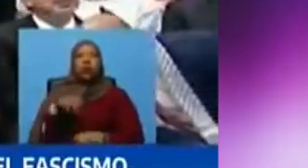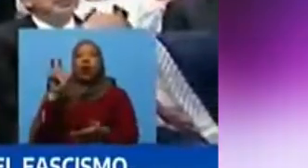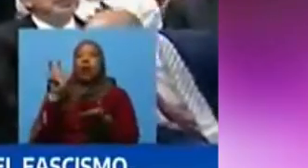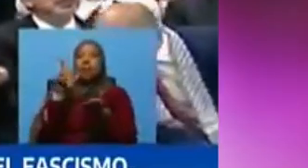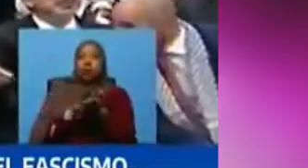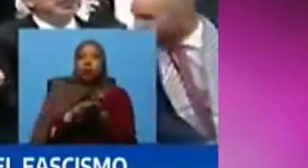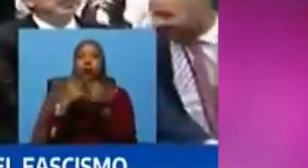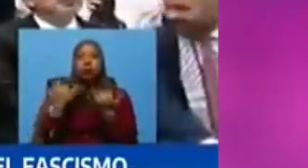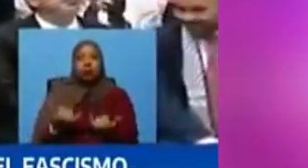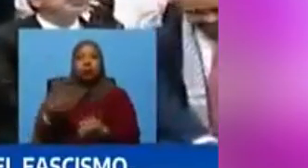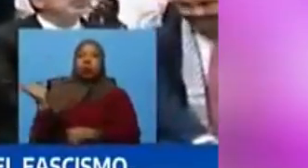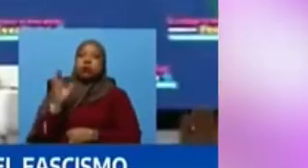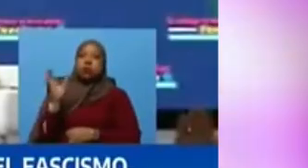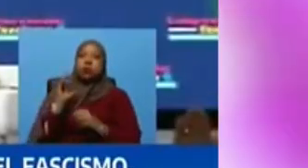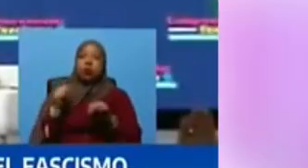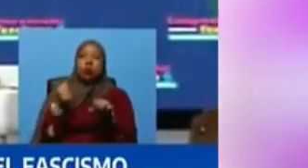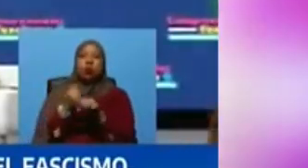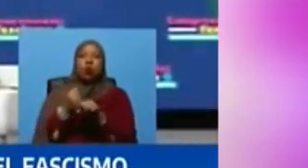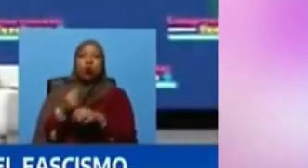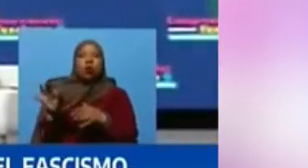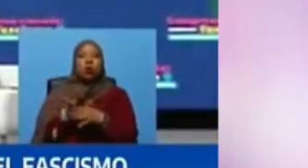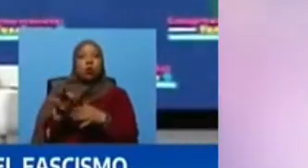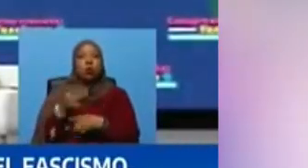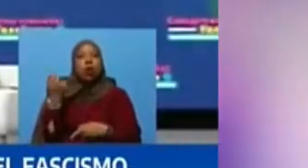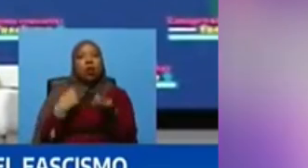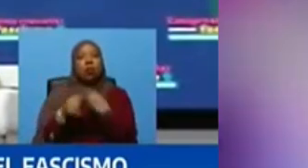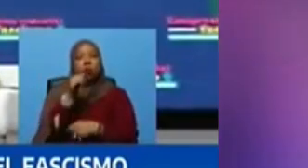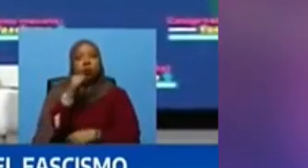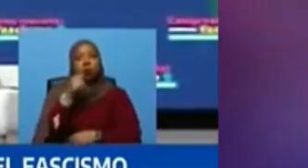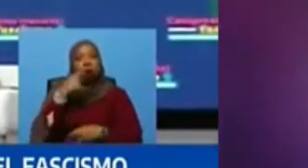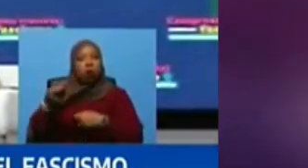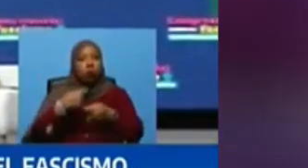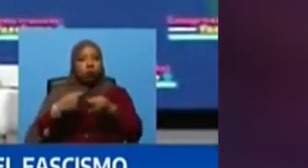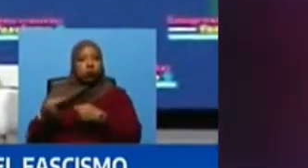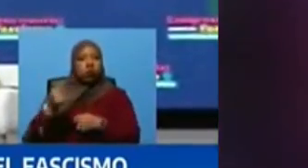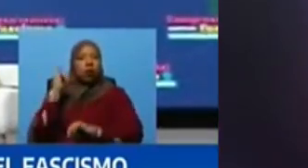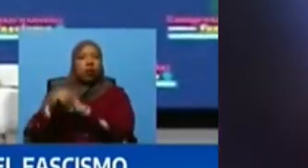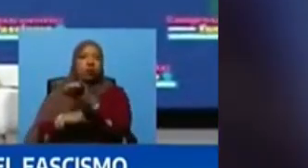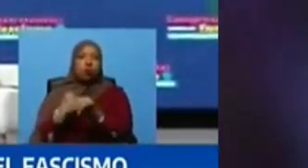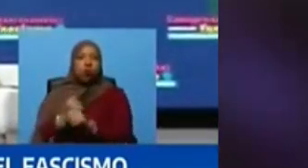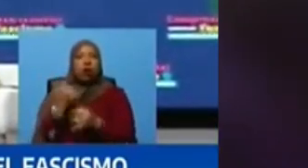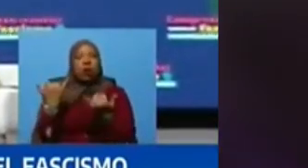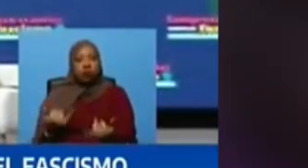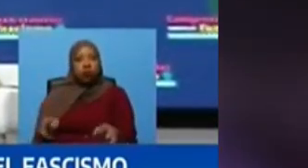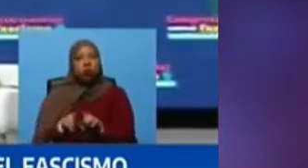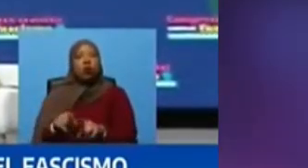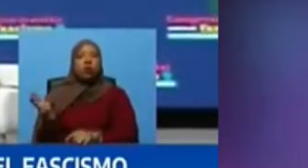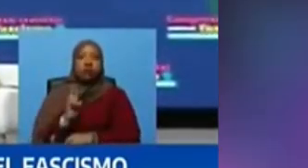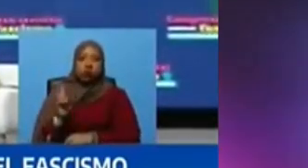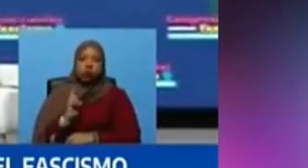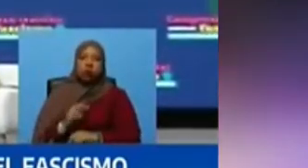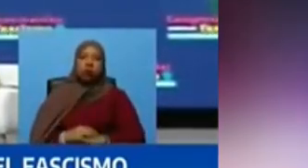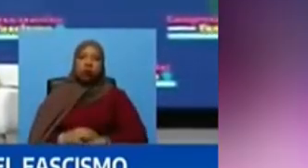Aprobado, y desde Caracas empezará a funcionar el comité coordinador de esta Internacional Fascista.